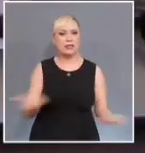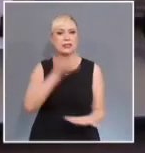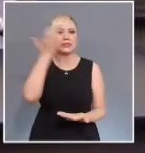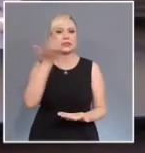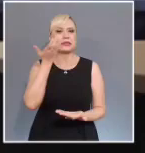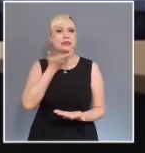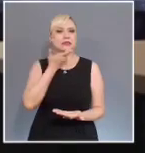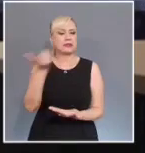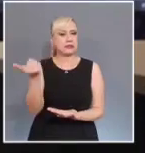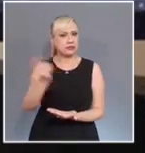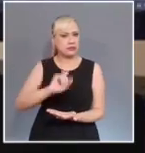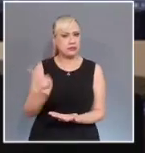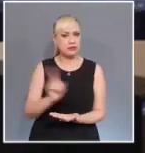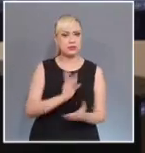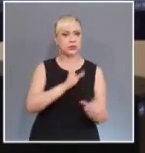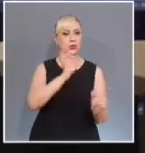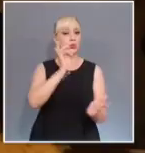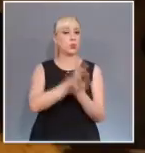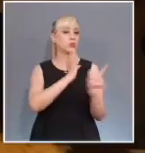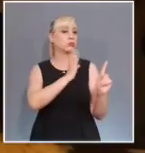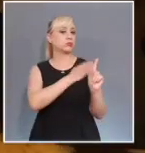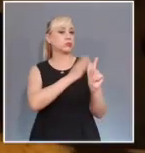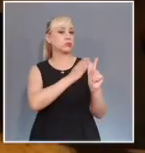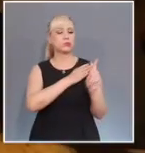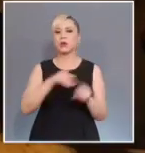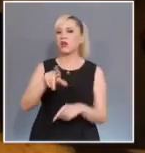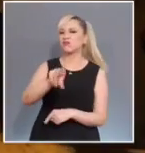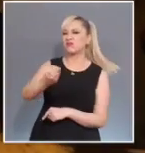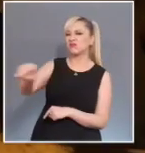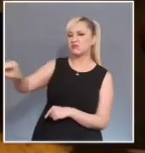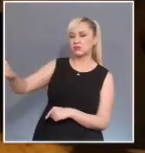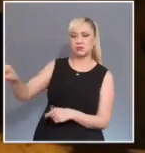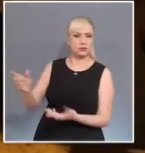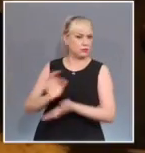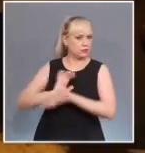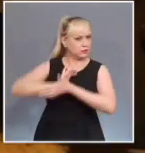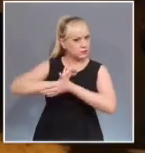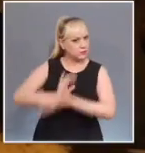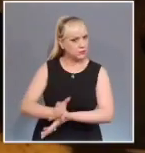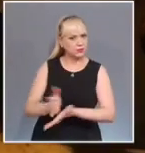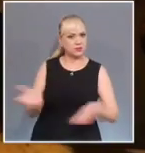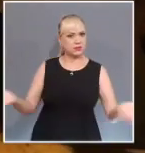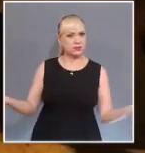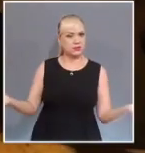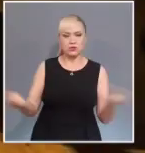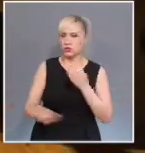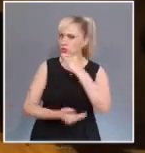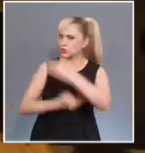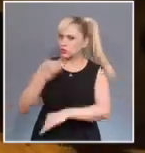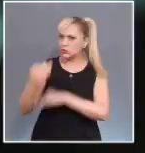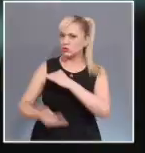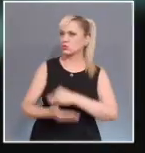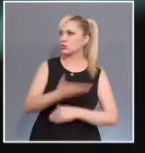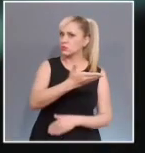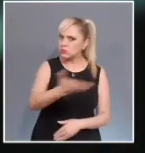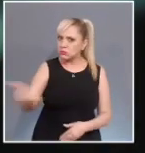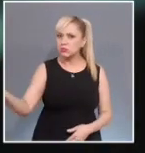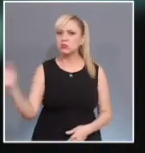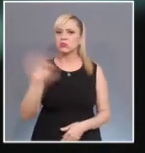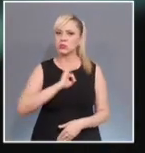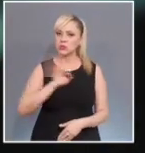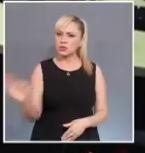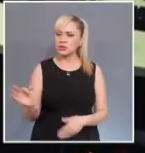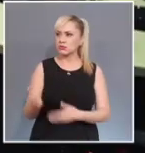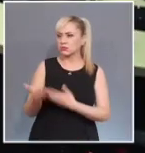Indicó que es discriminatorio que la norma no integre a todos los agentes económicos que intervienen y solo establezca sanciones